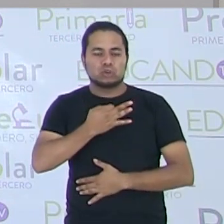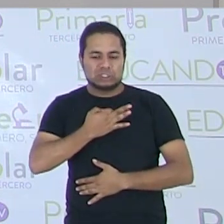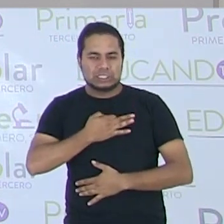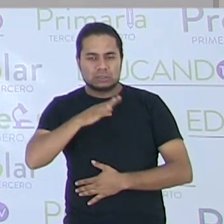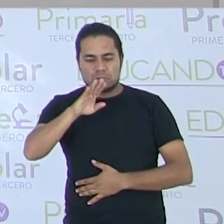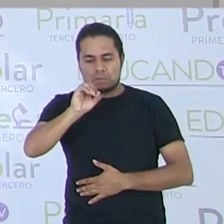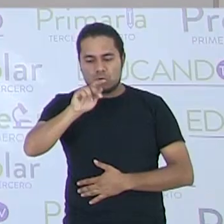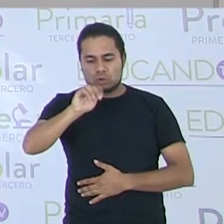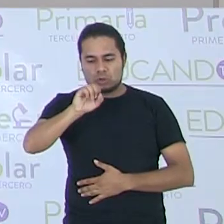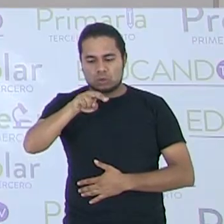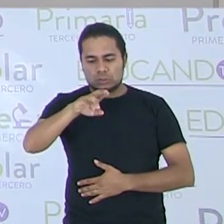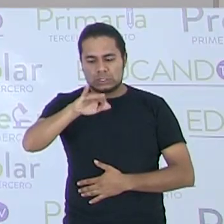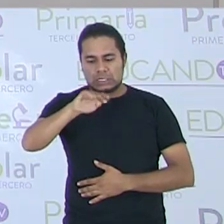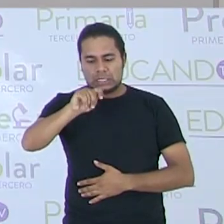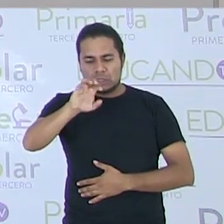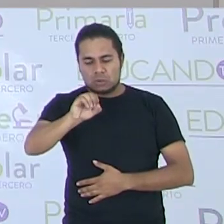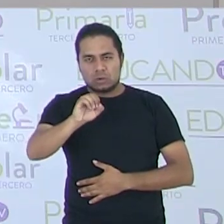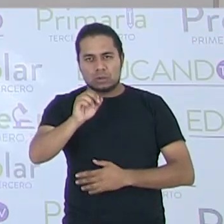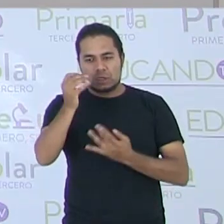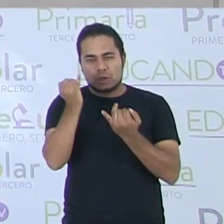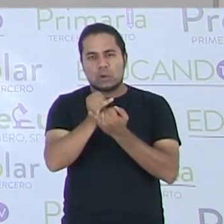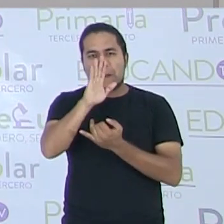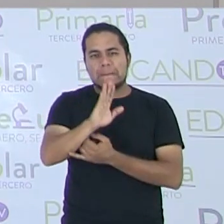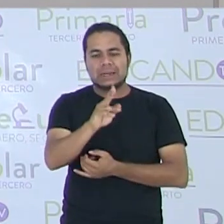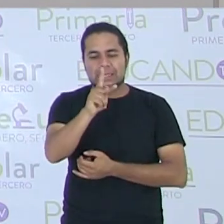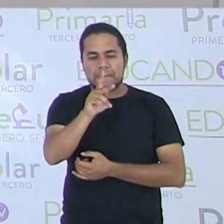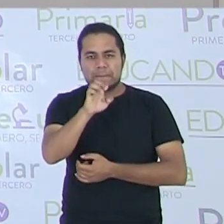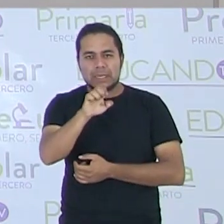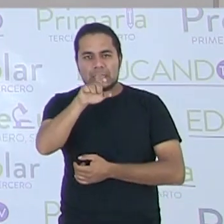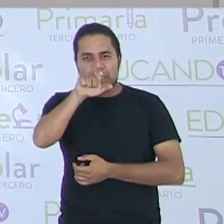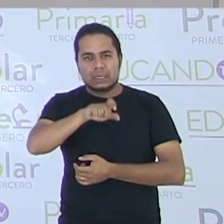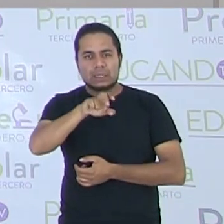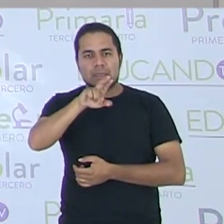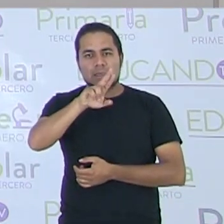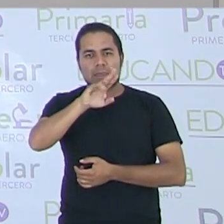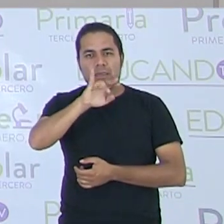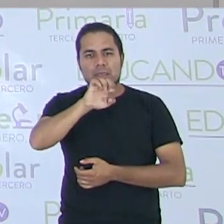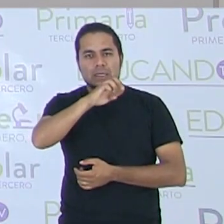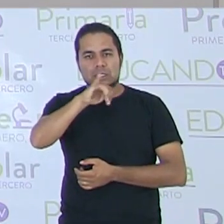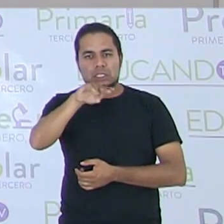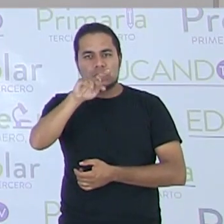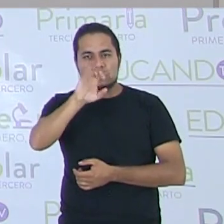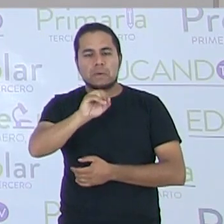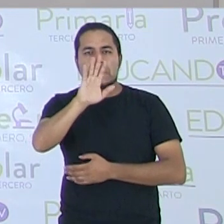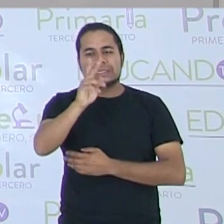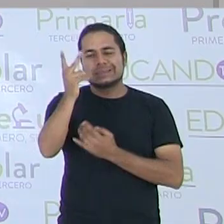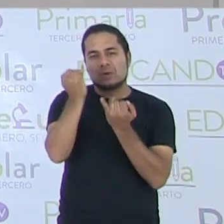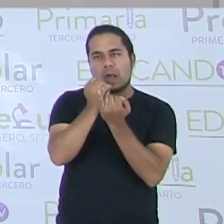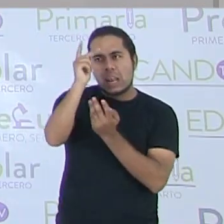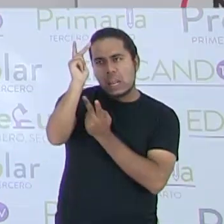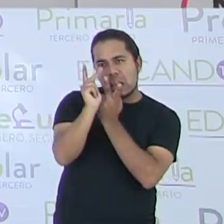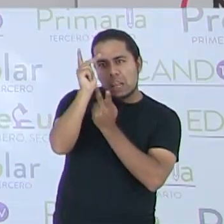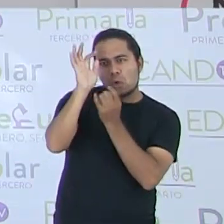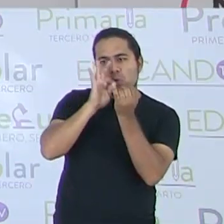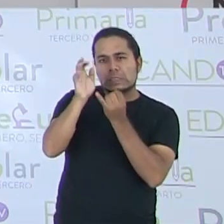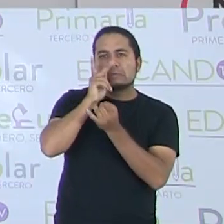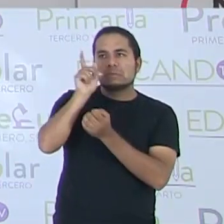botoncito rima con pequeñito. Podemos ver una igualdad, ¿sí?